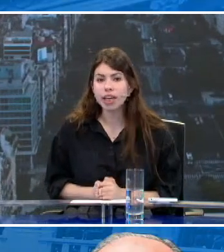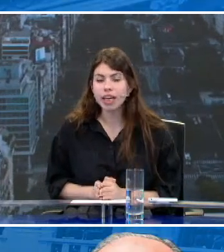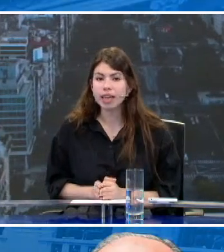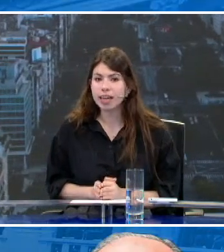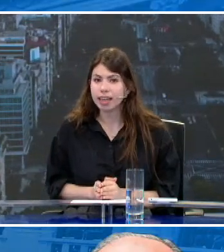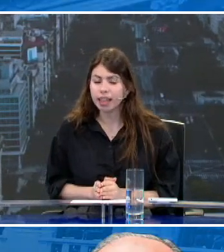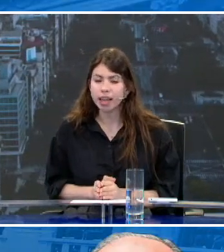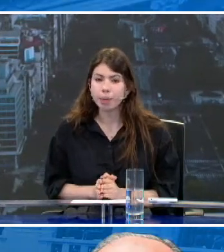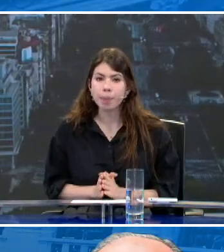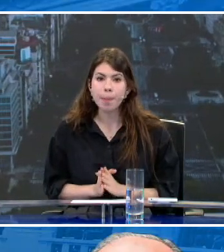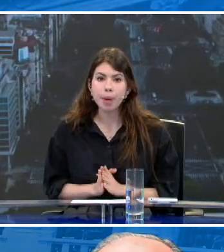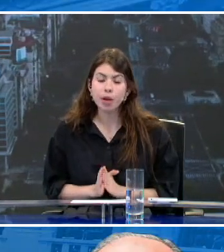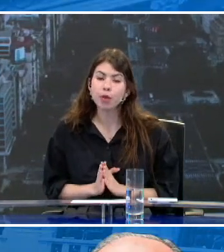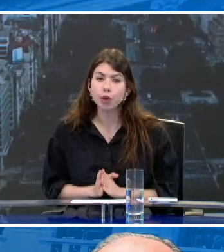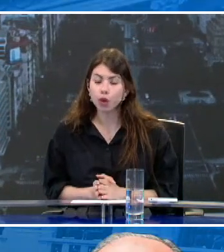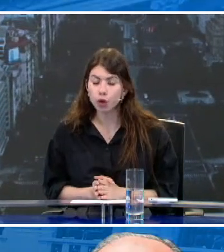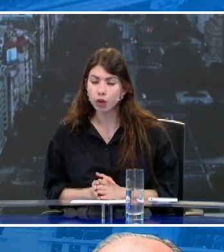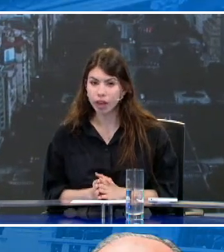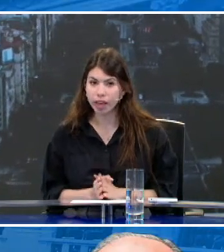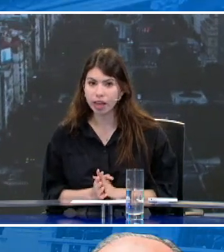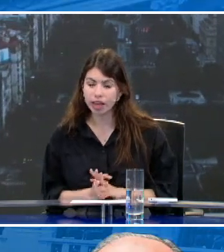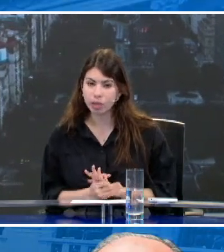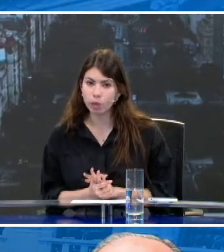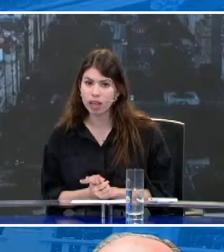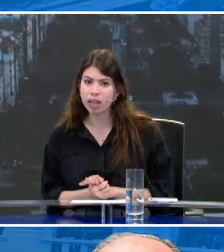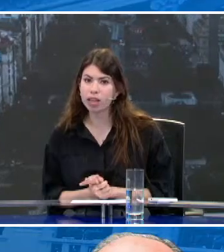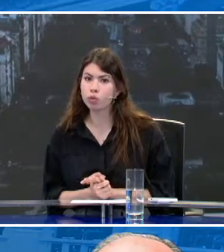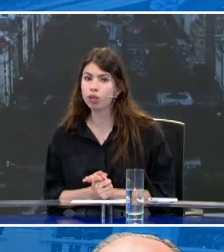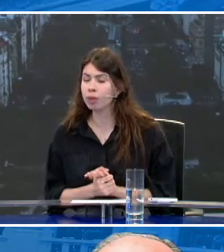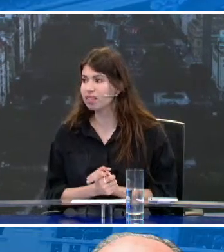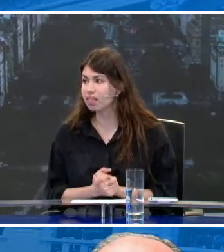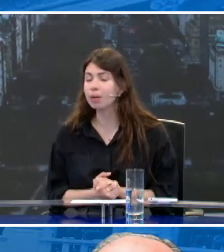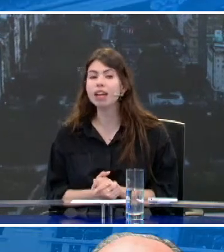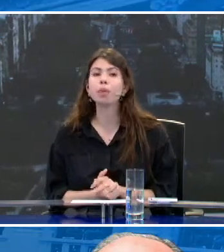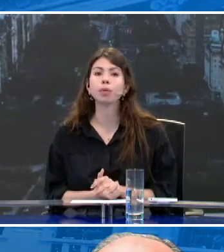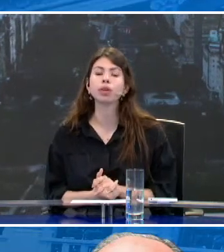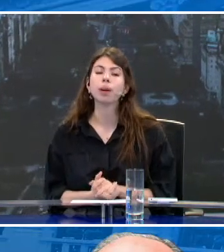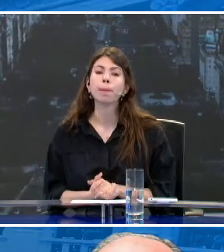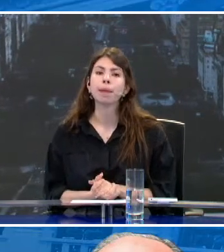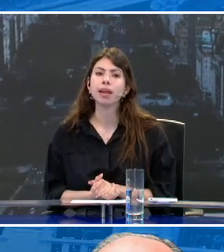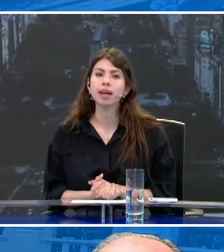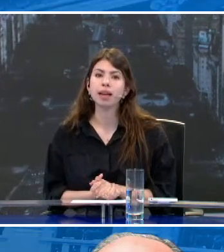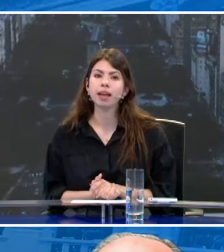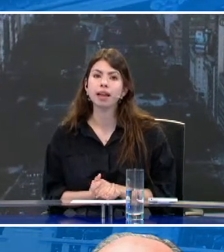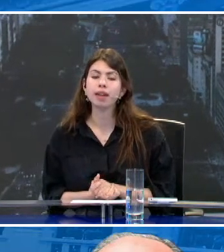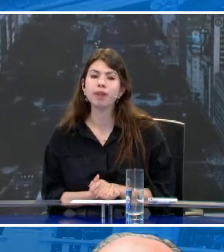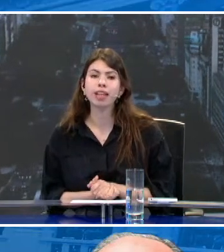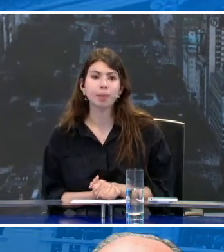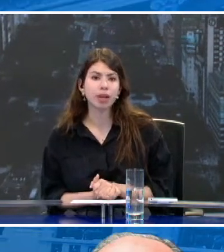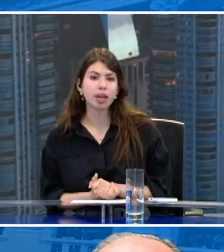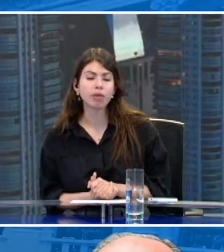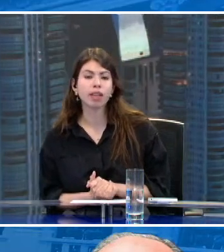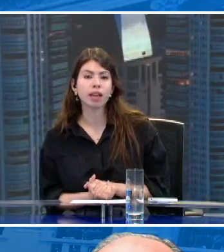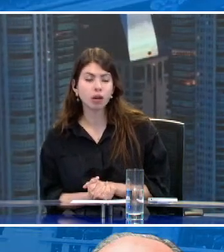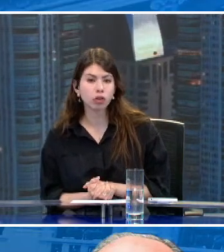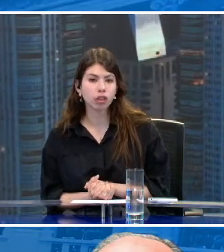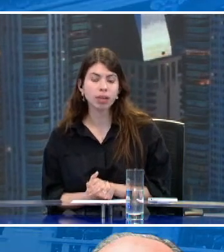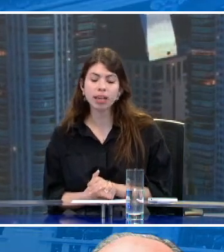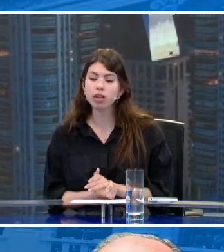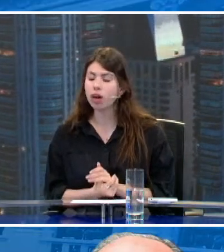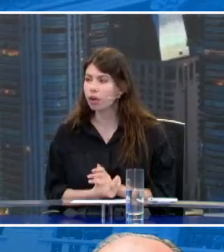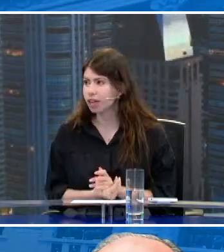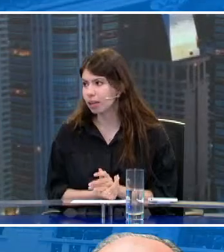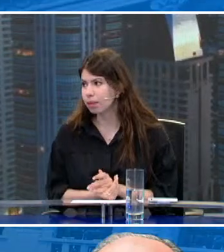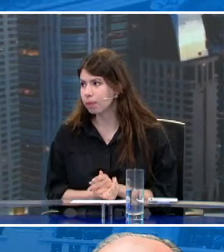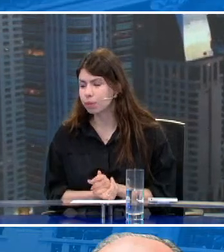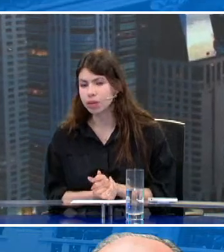un área que es la que está en pleno foco durante estas últimas semanas por el fentanilo